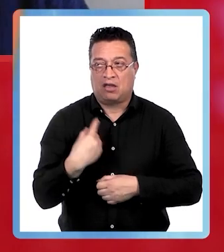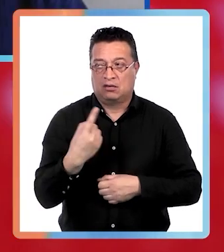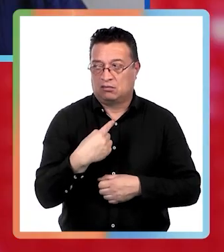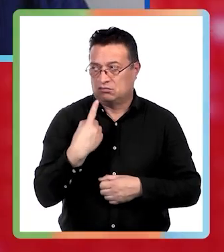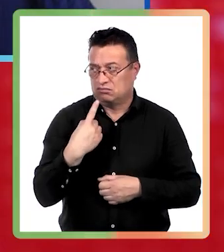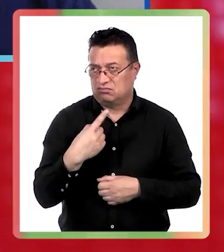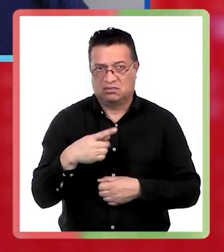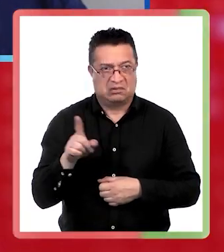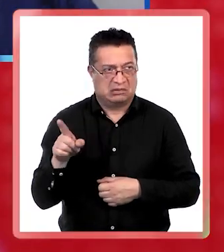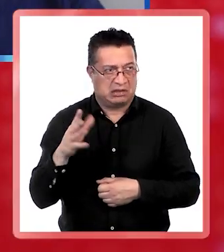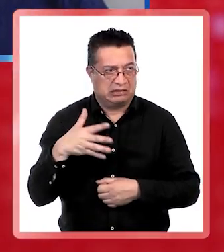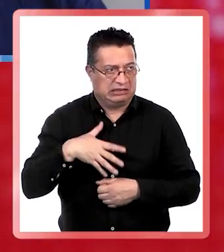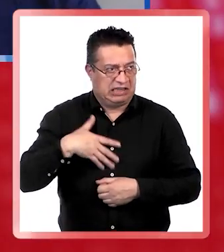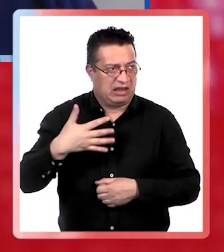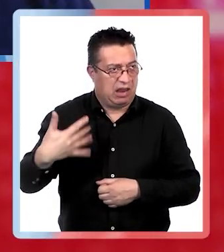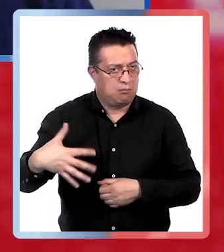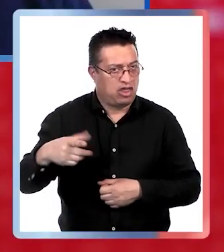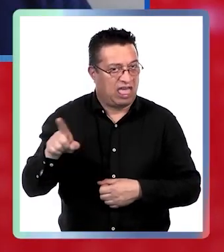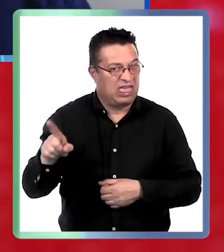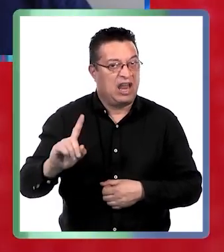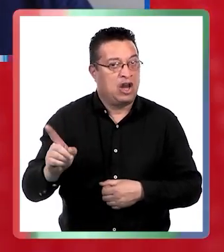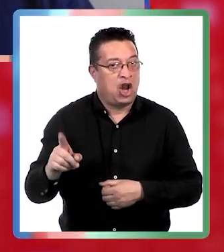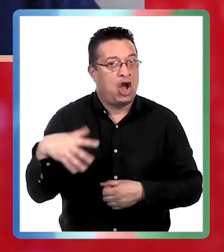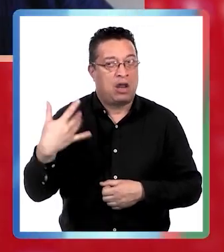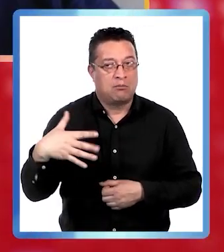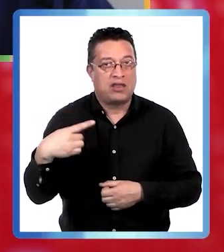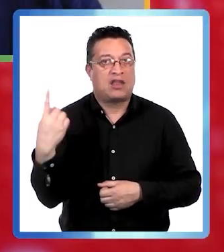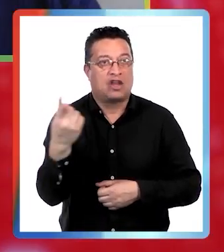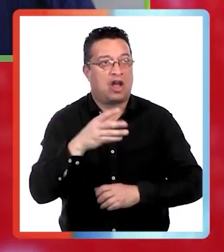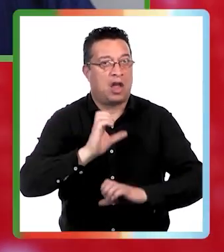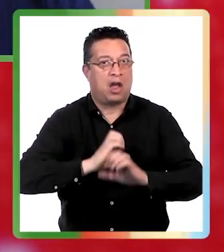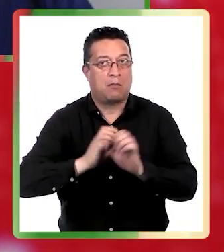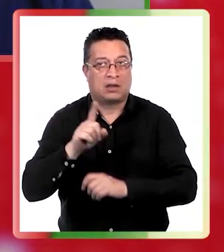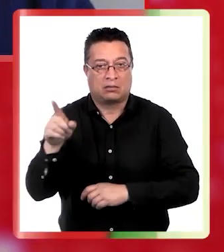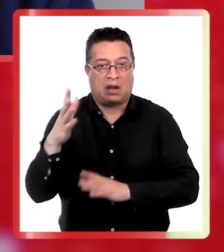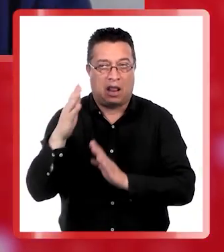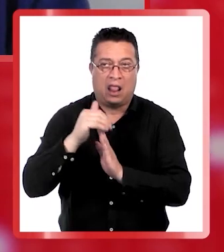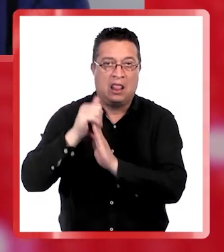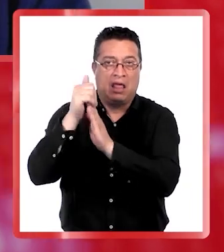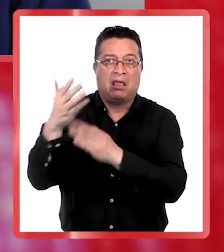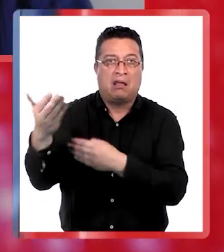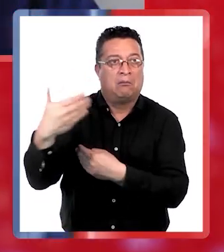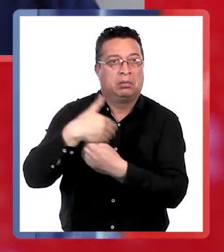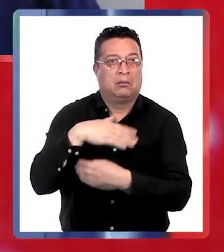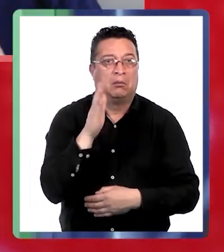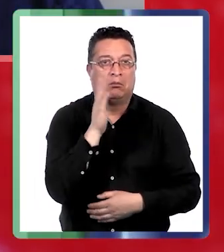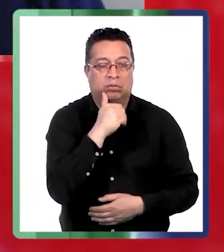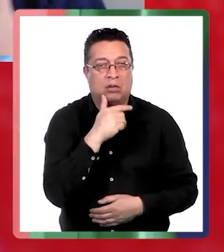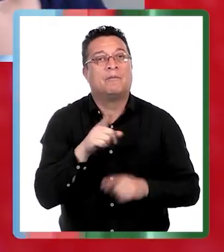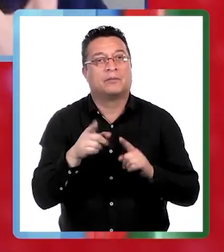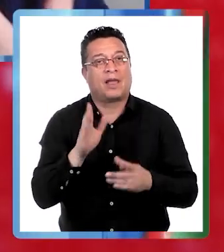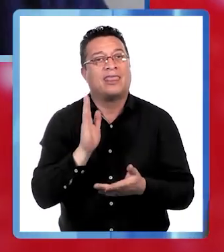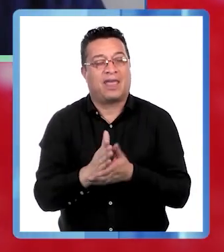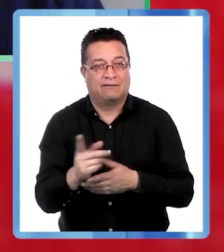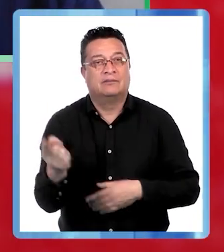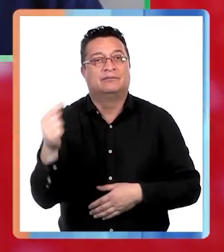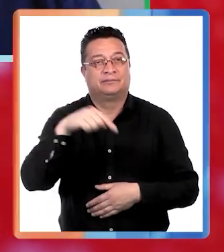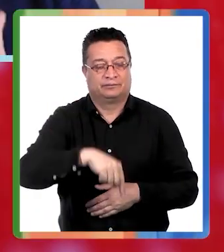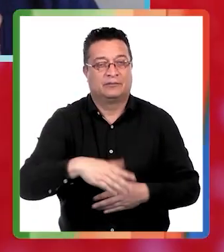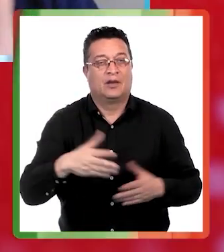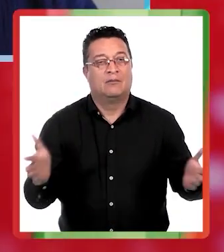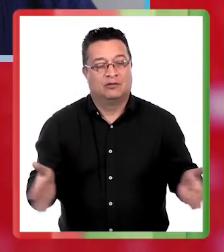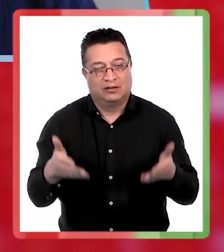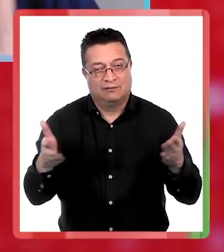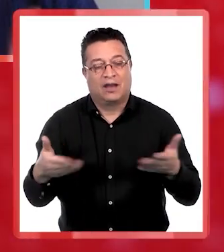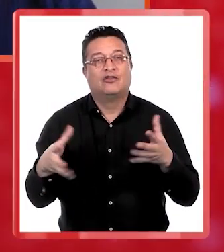como trabajador dice, bueno, esto no es tan importante, esto no es tan trascendental para la empresa si el liderazgo no viene. Entonces, tienen que estar